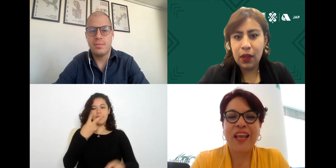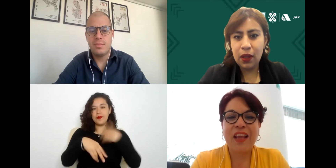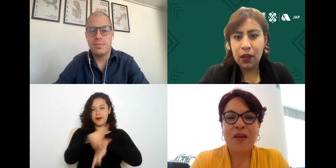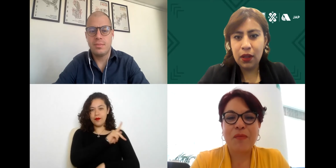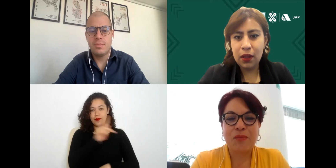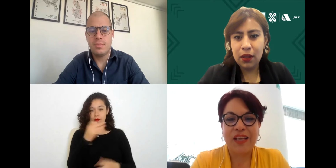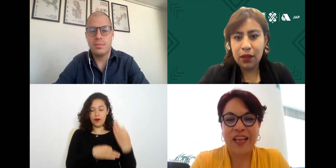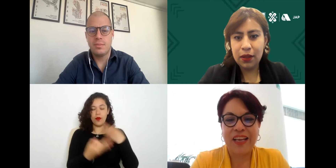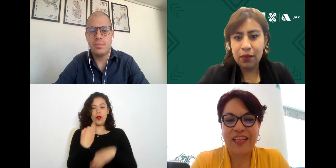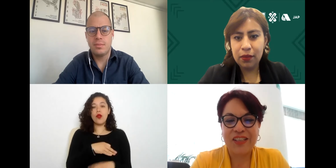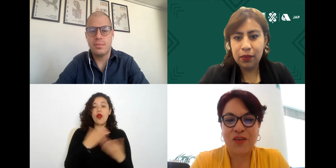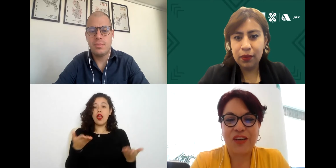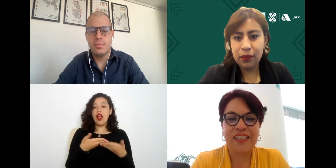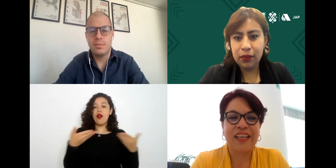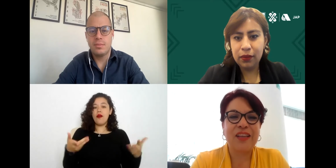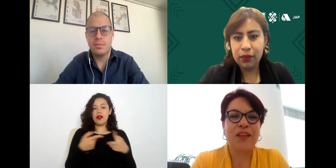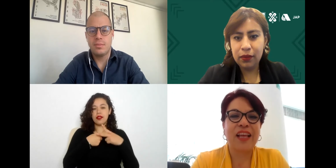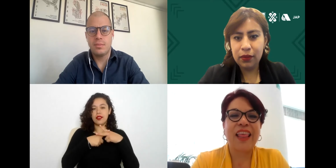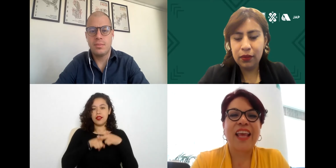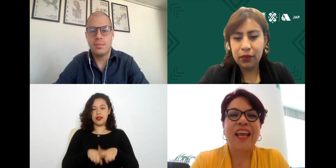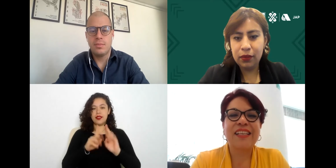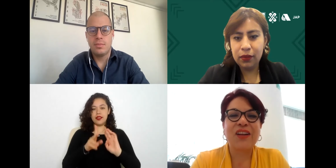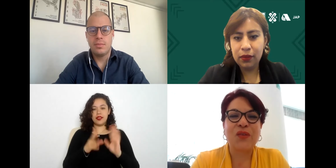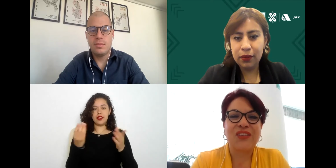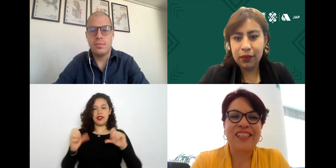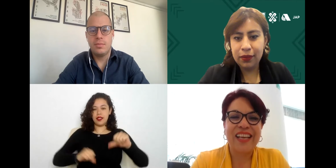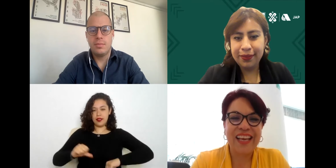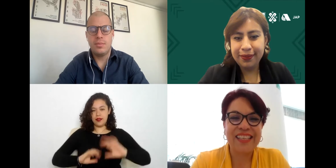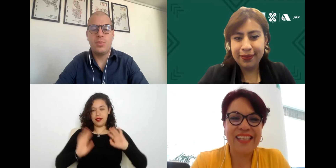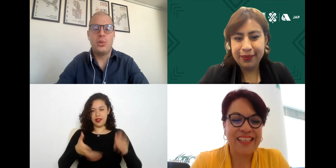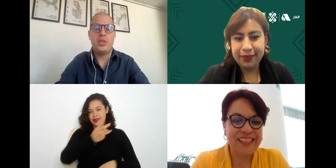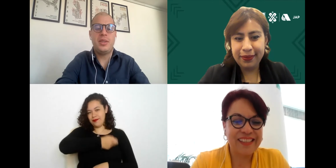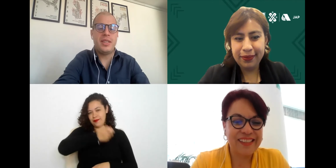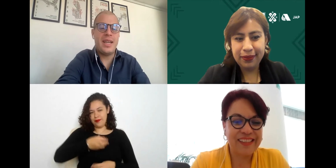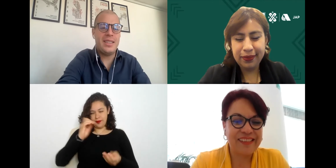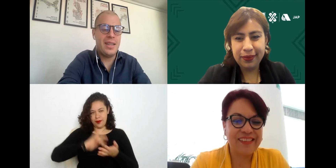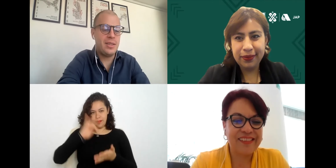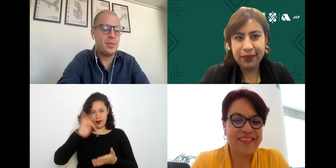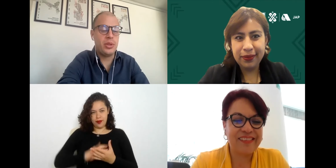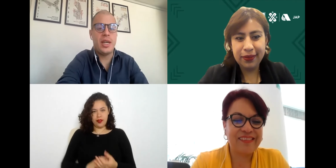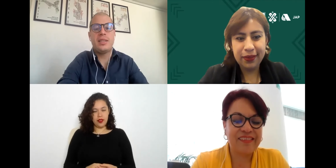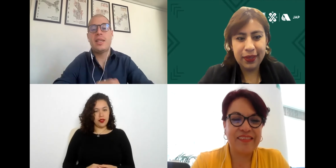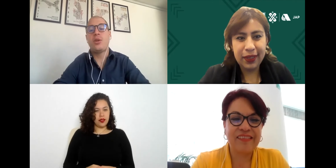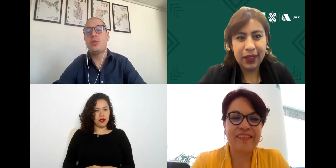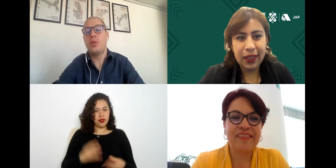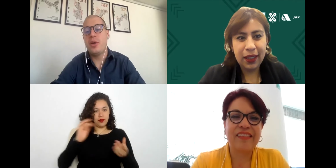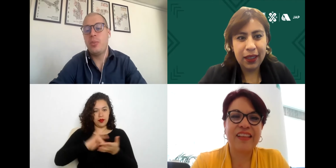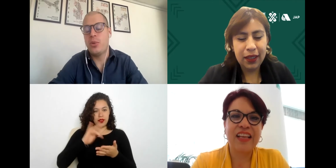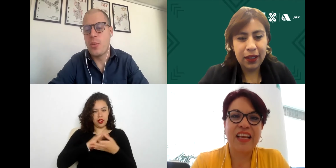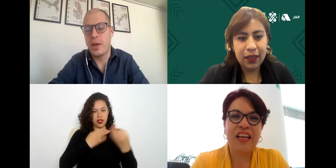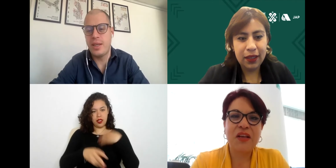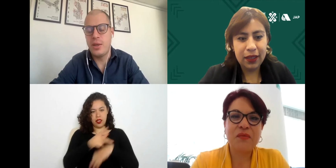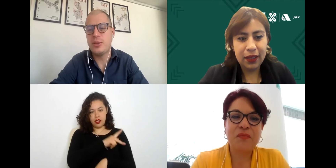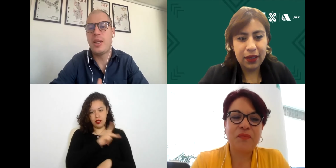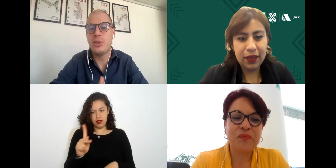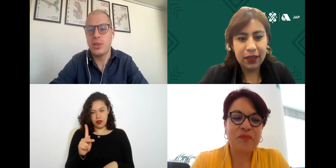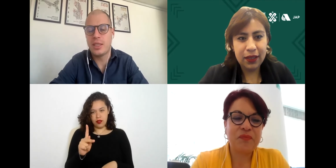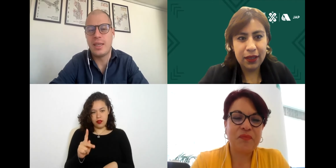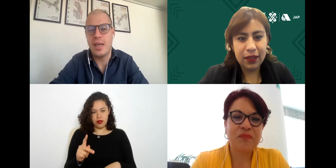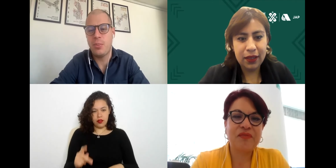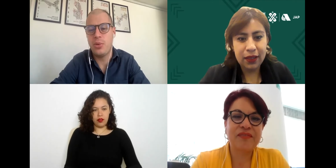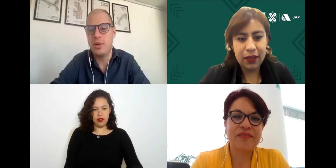y vamos a dar inicio con esta actividad. Saludos. Gracias. Muchísimas gracias. Pues gracias a todos primero por compartir lo más